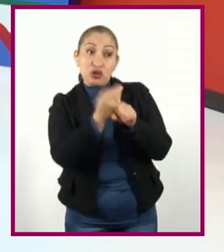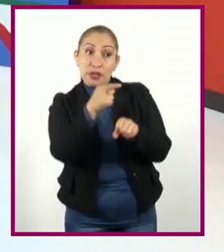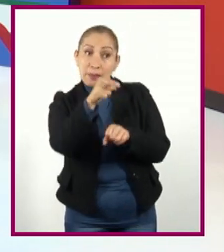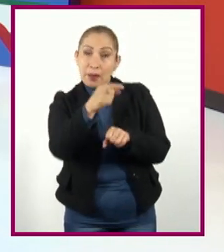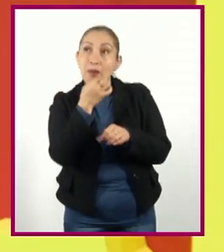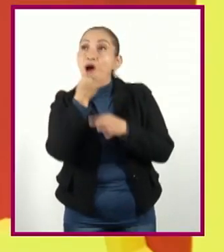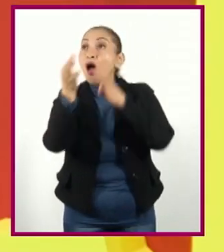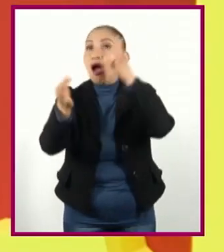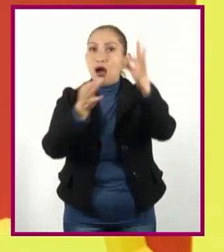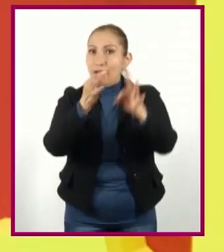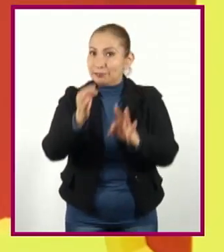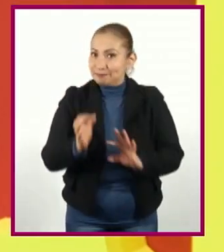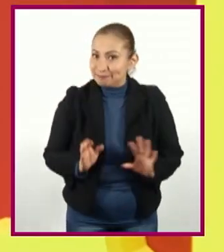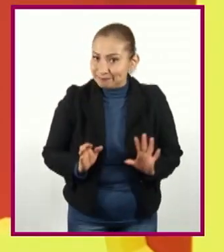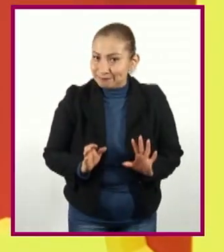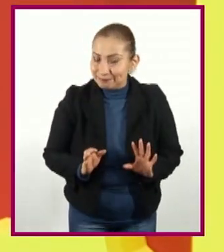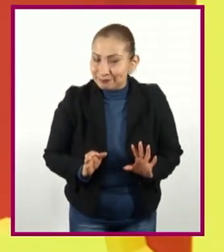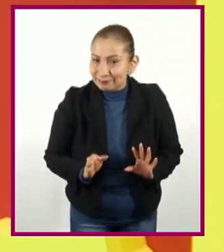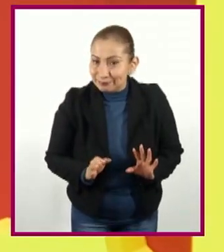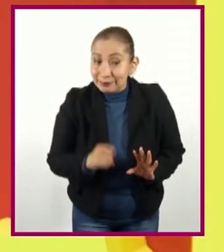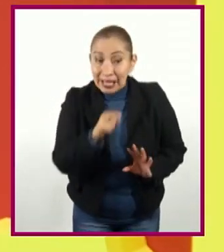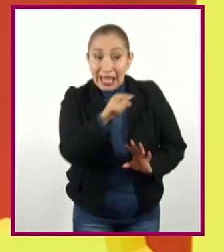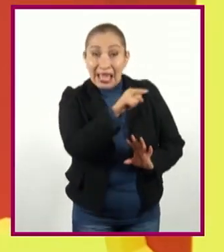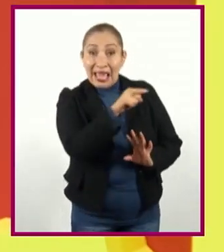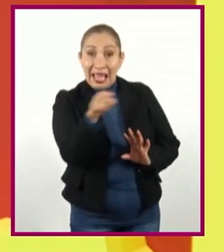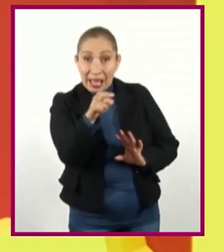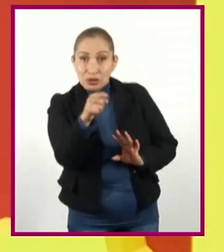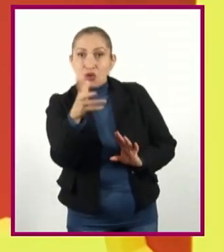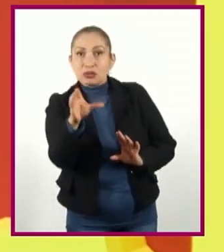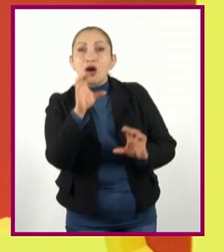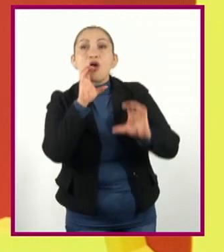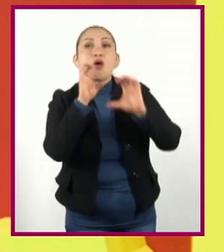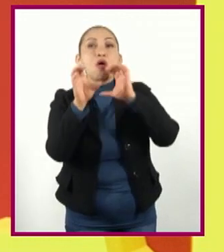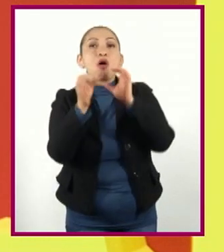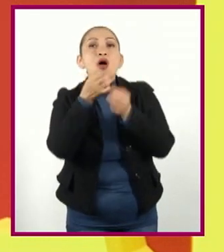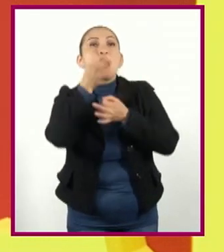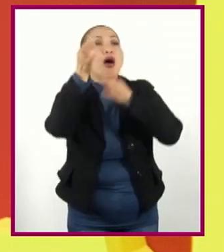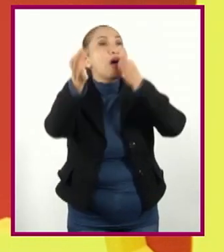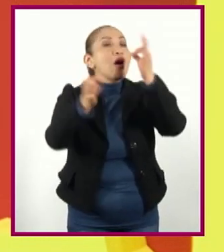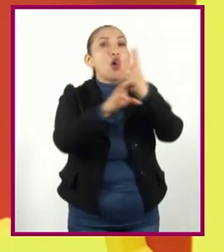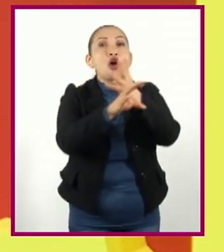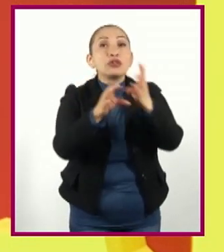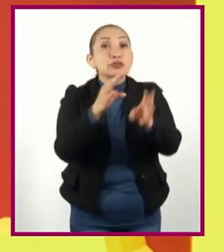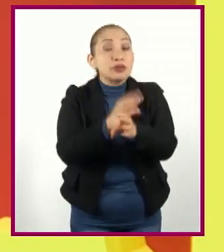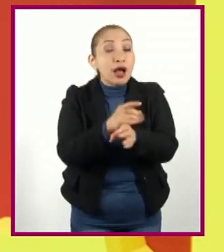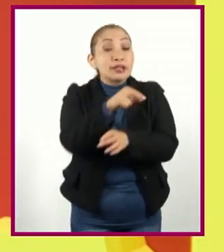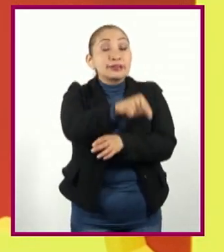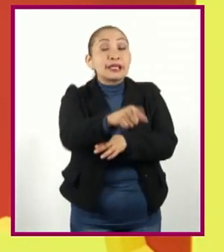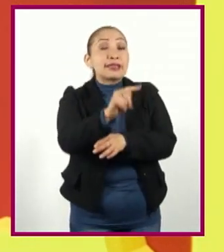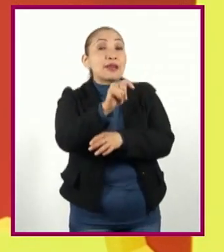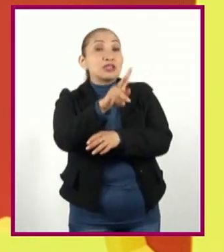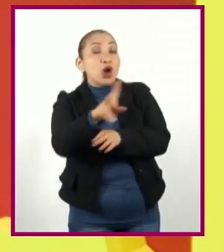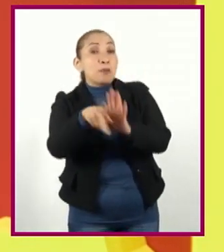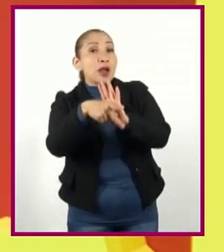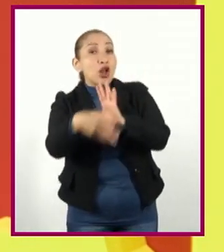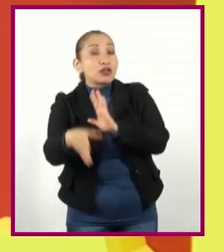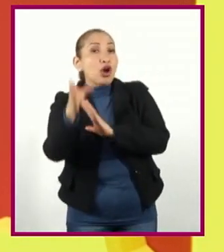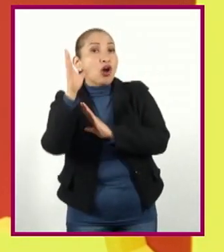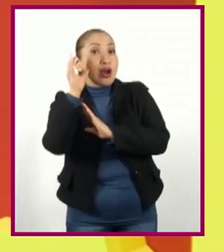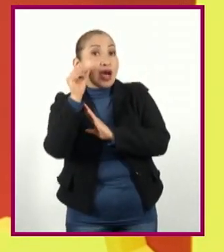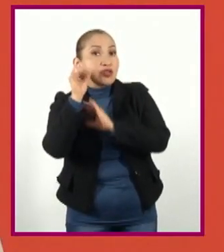noticia. Al ser la vía por la cual se comunican diversos sucesos, los medios de comunicación tienen una